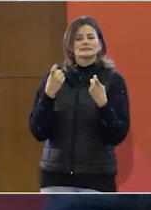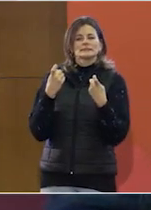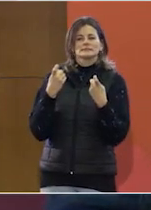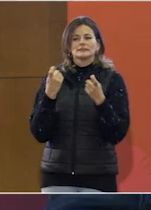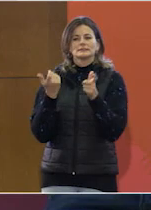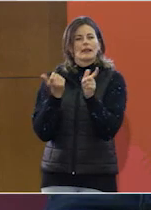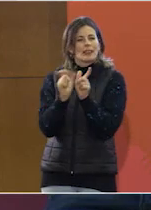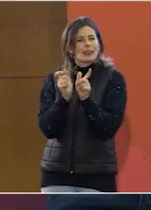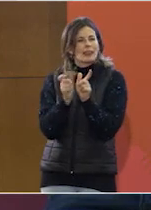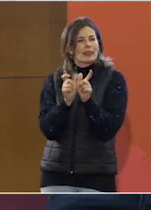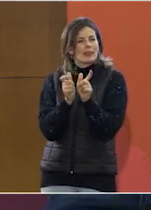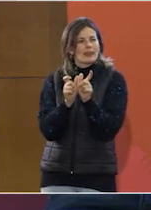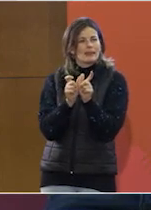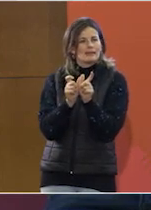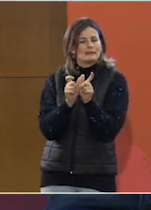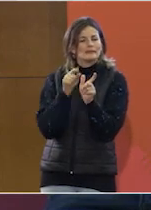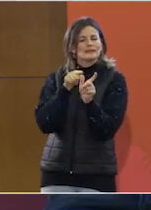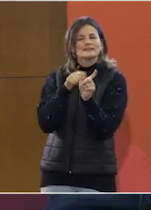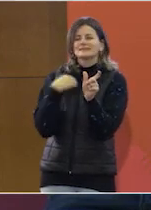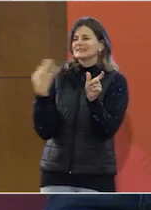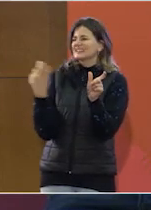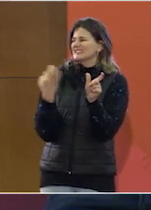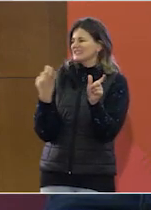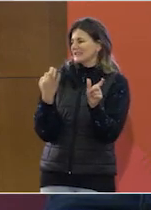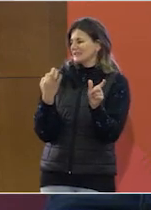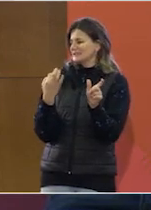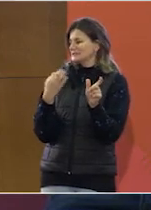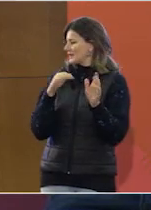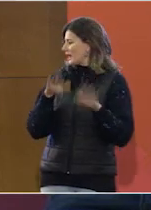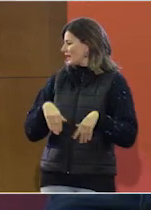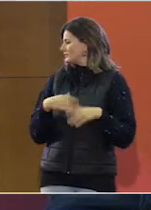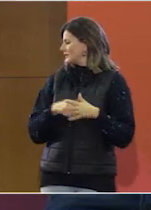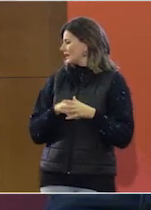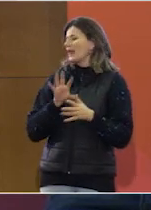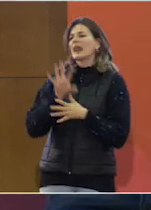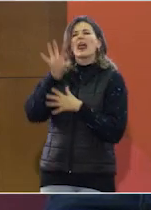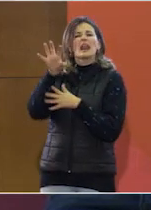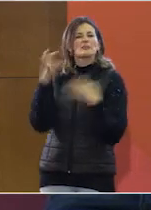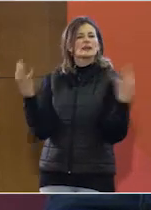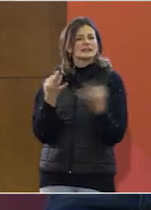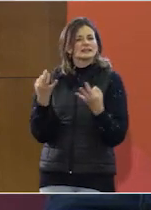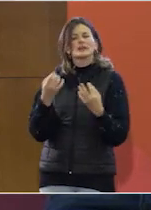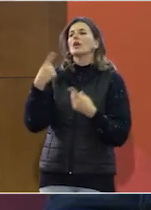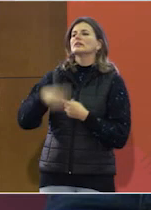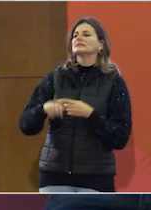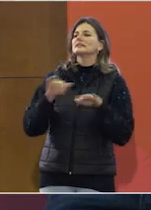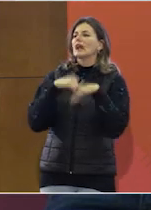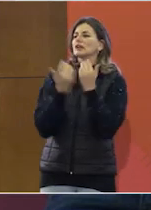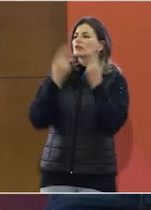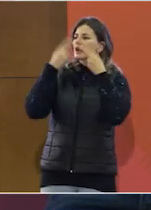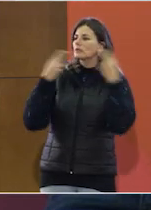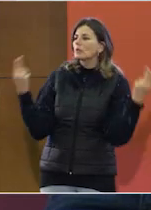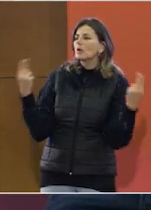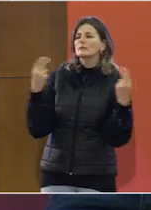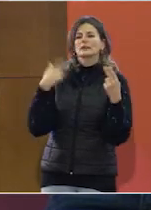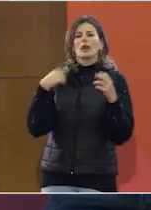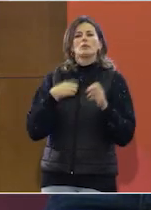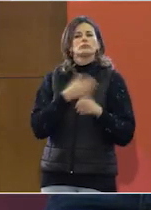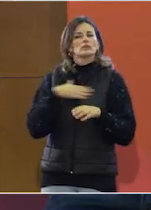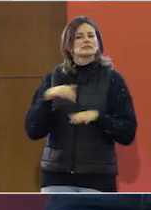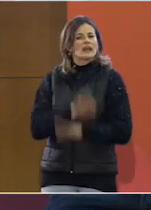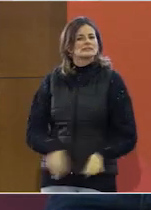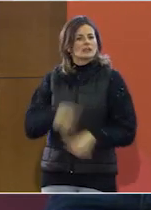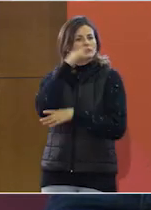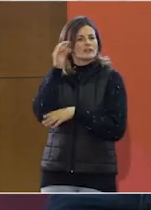poco y preguntarse qué es la patria. A lo mejor la patria tiene que ver con tener escuelas públicas y con poder llevar a tus hijos y a